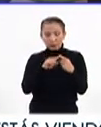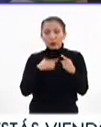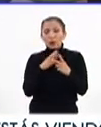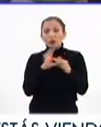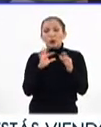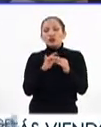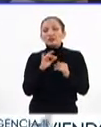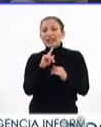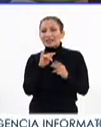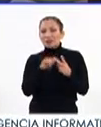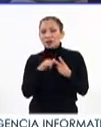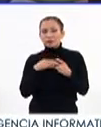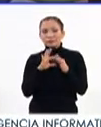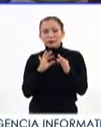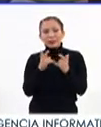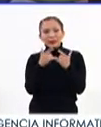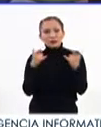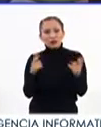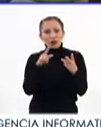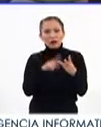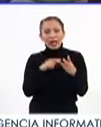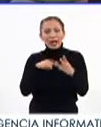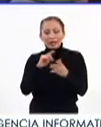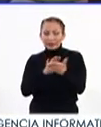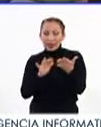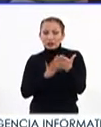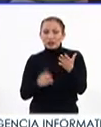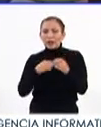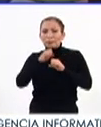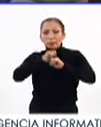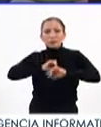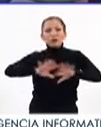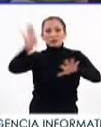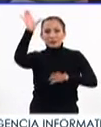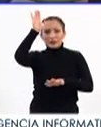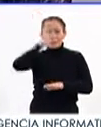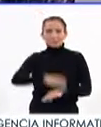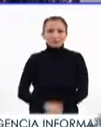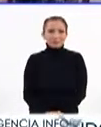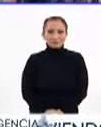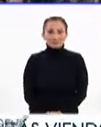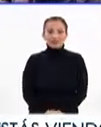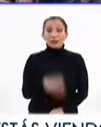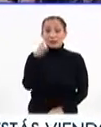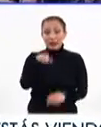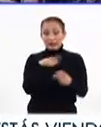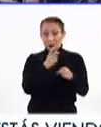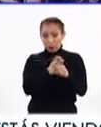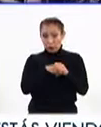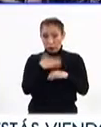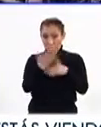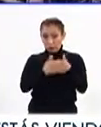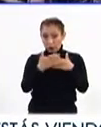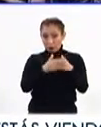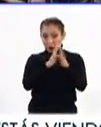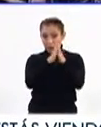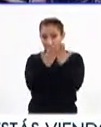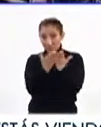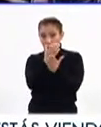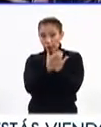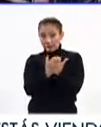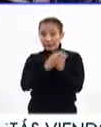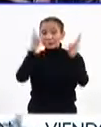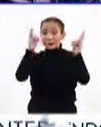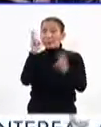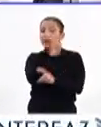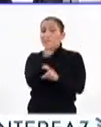cuentos clásicos, relatos históricos y textos de divulgación científica. Para el segundo lanzamiento de la colección